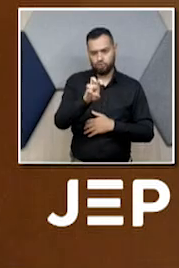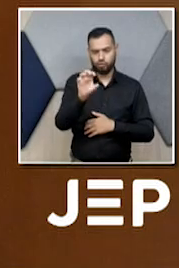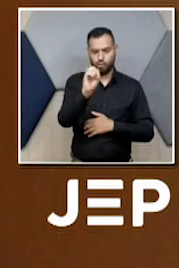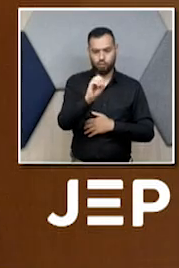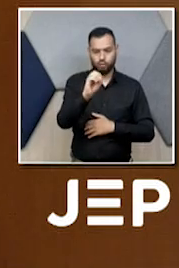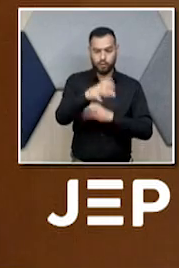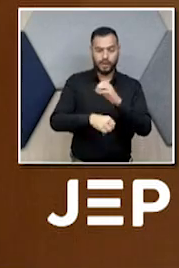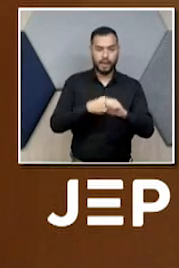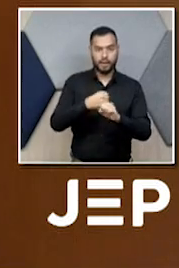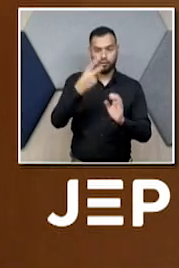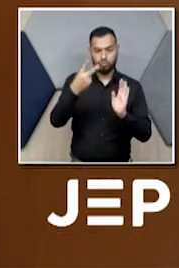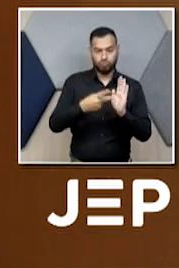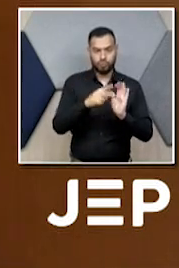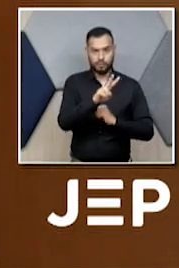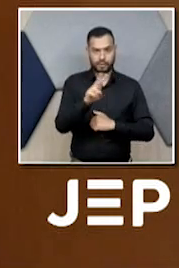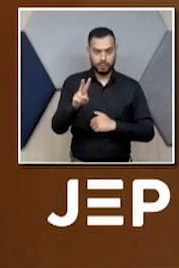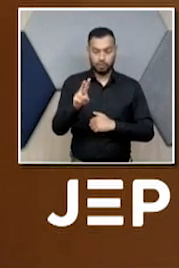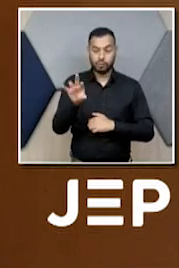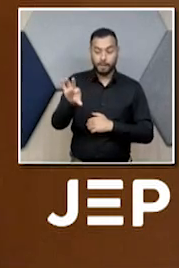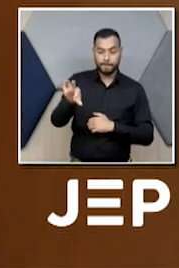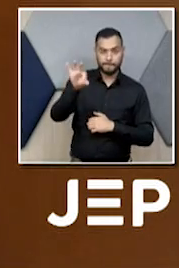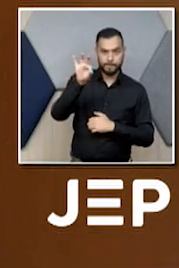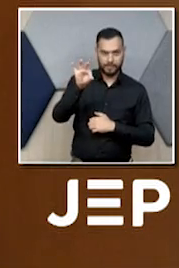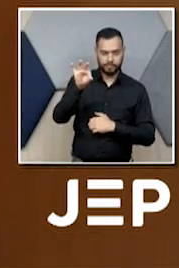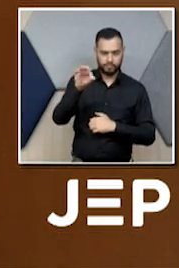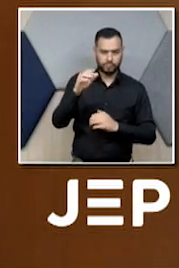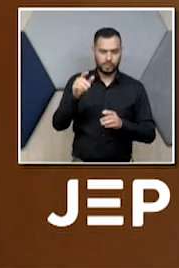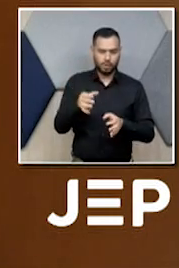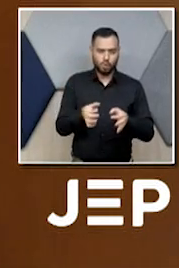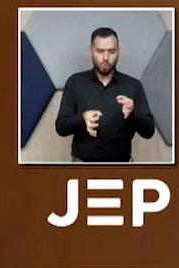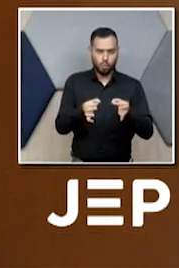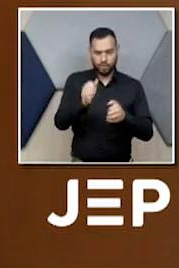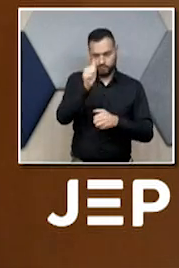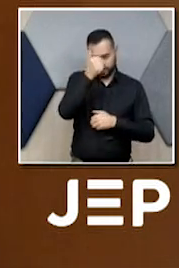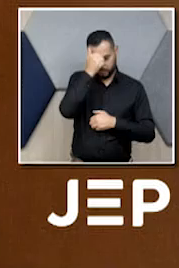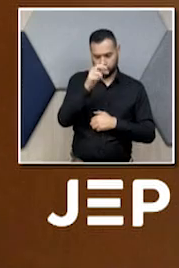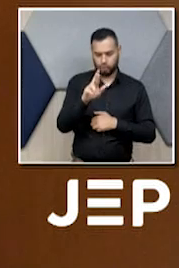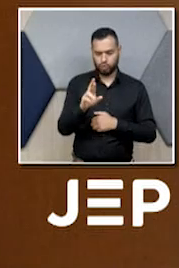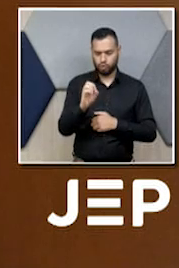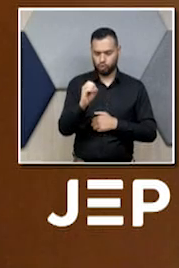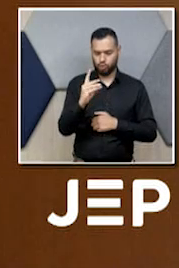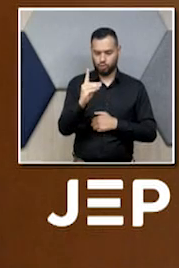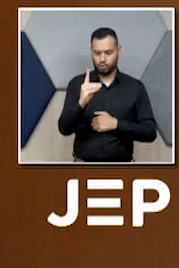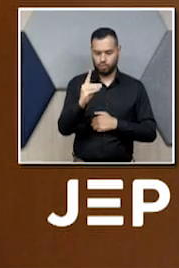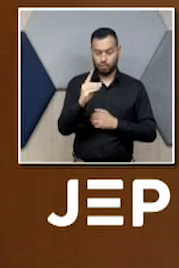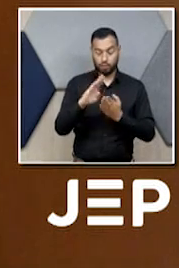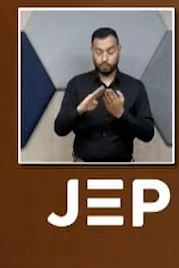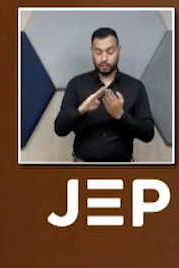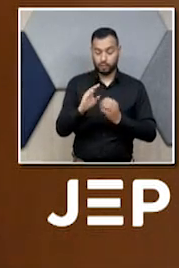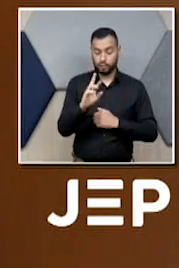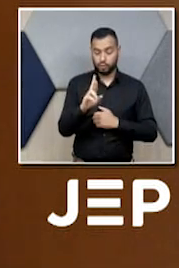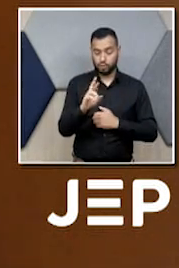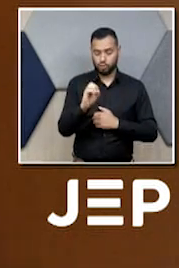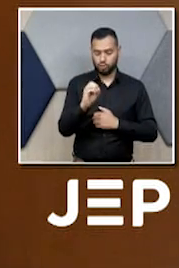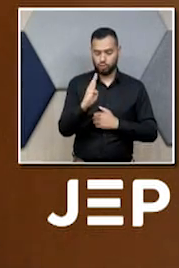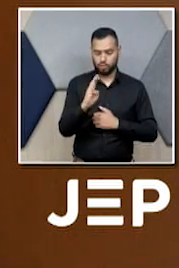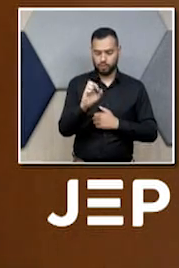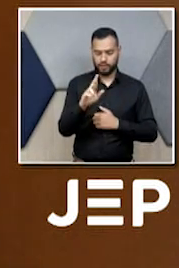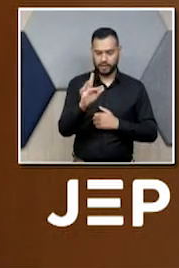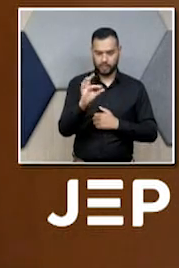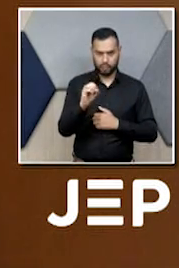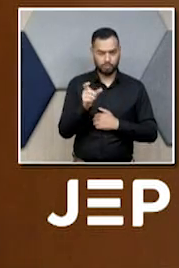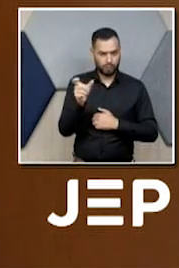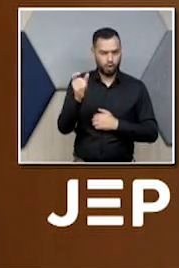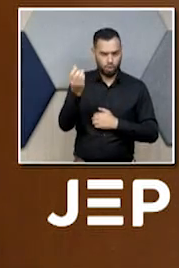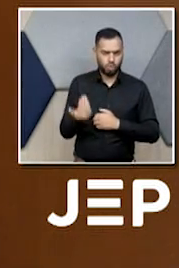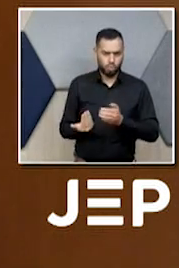eligió al magistrado Roberto Carlos Vidal López como nuevo presidente de la jurisdicción para el